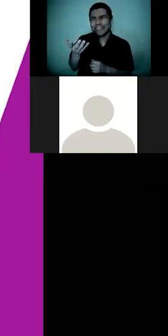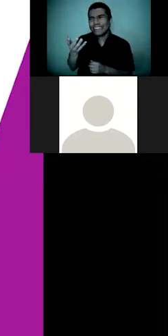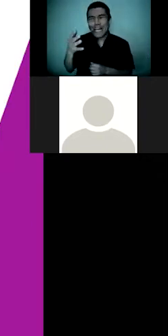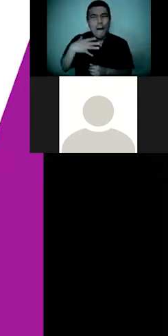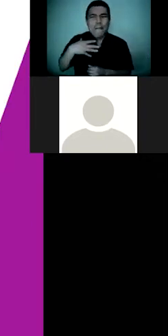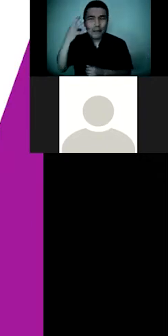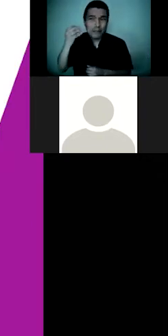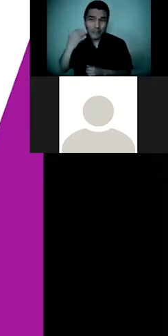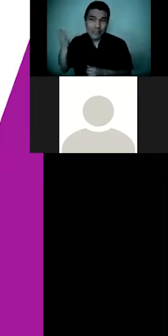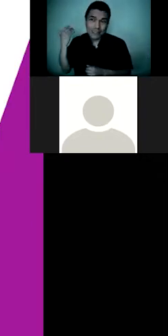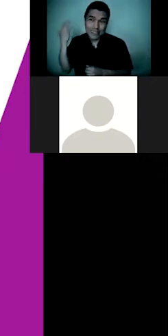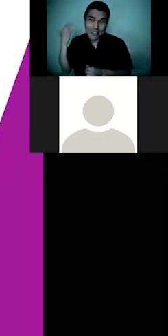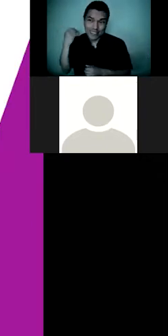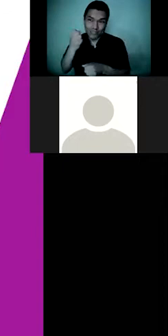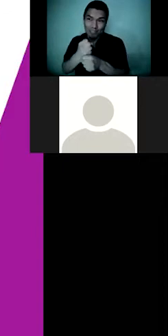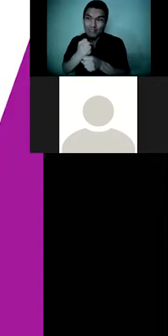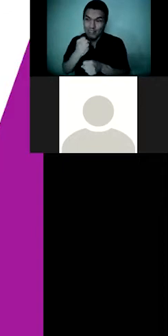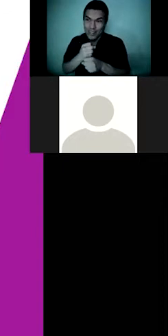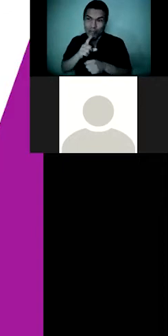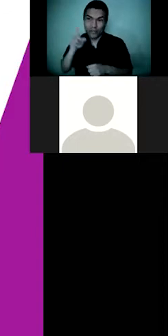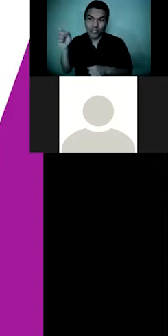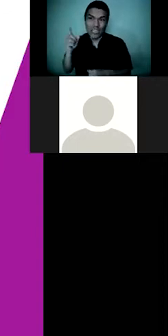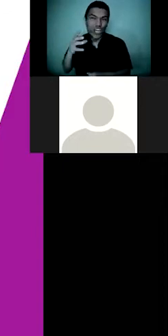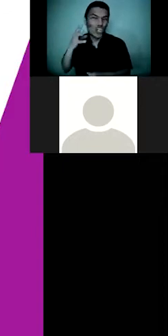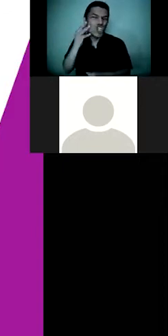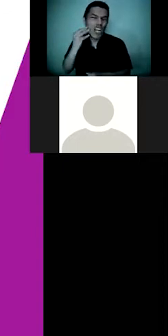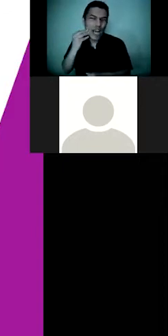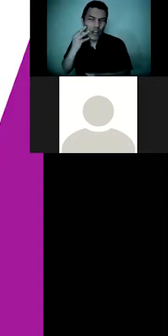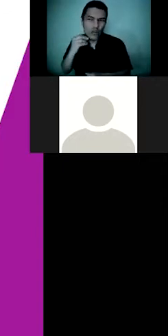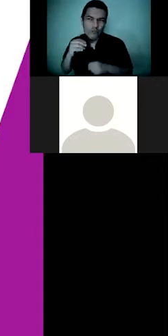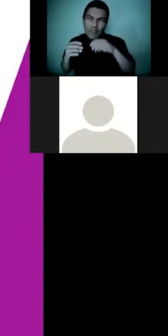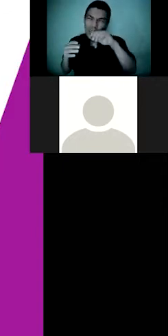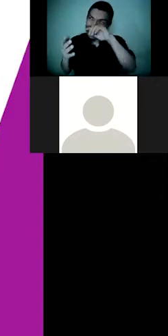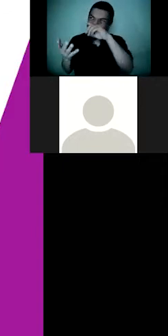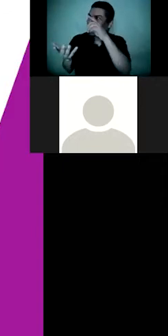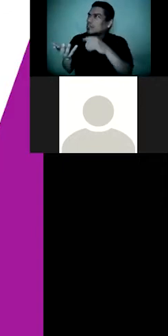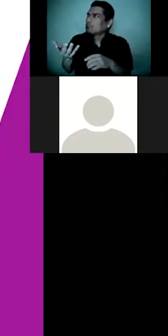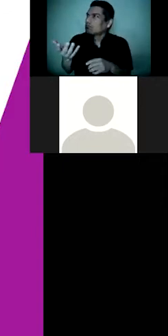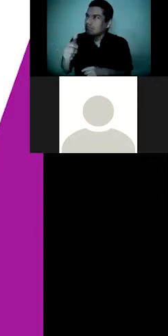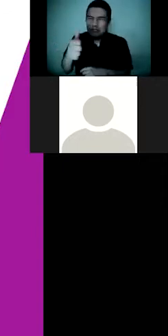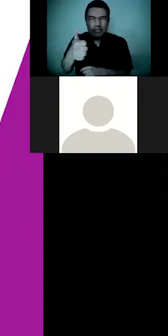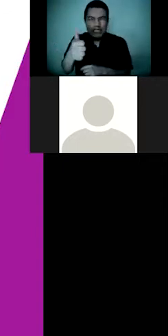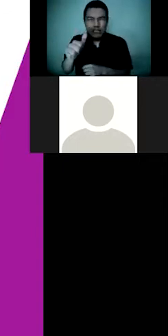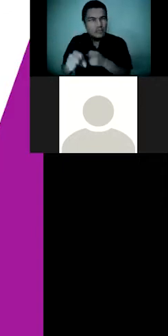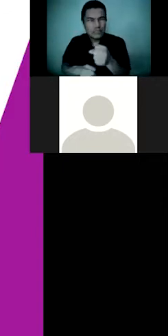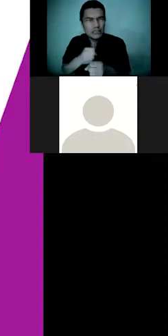Voy a explicar mi experiencia, ¿no? En el trabajo, en Chiclayo.